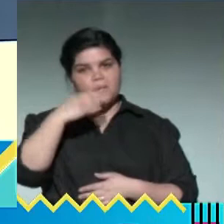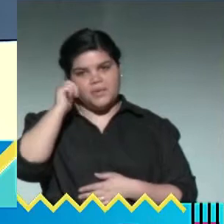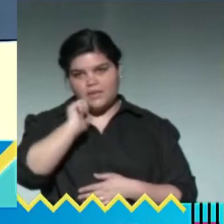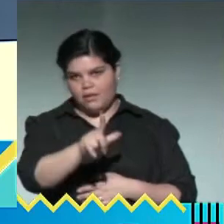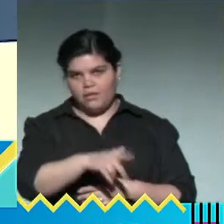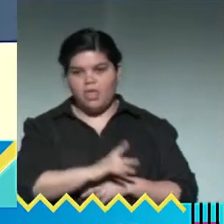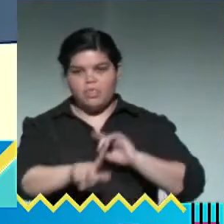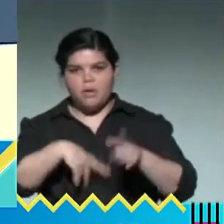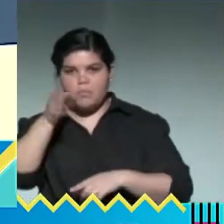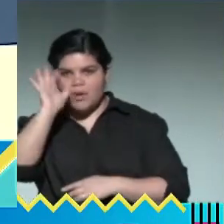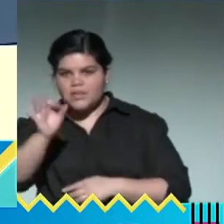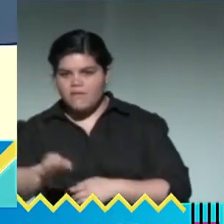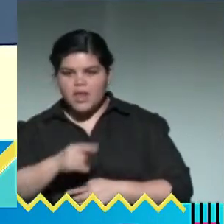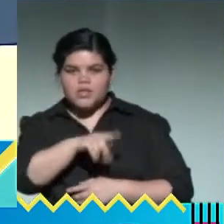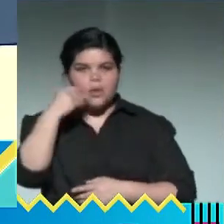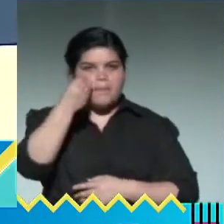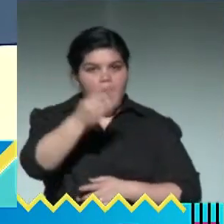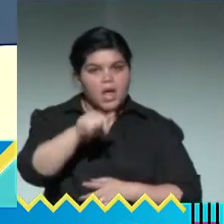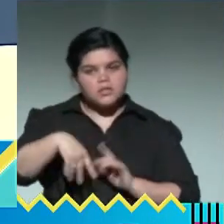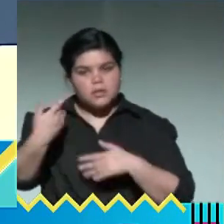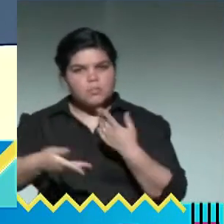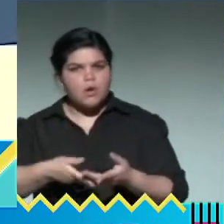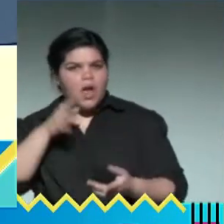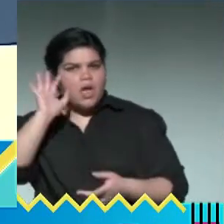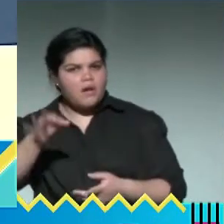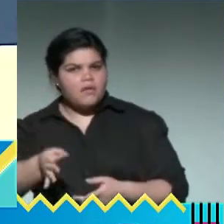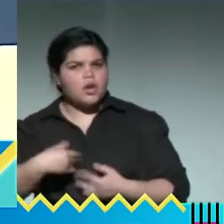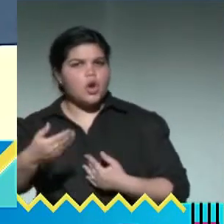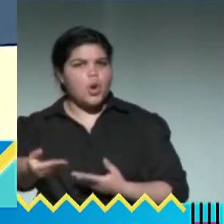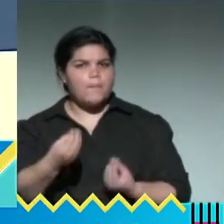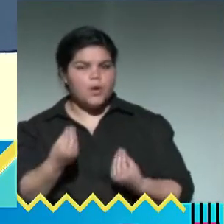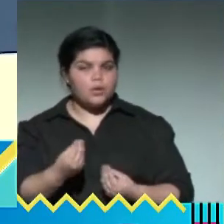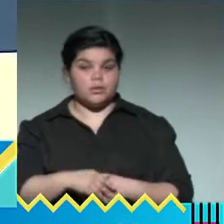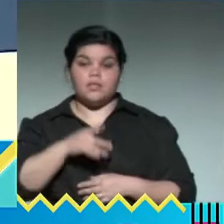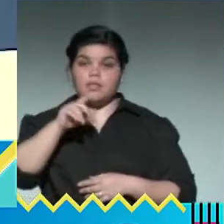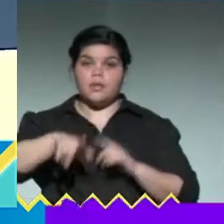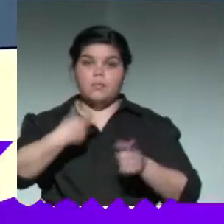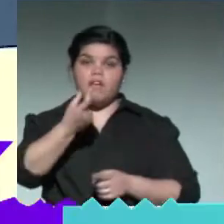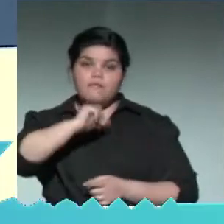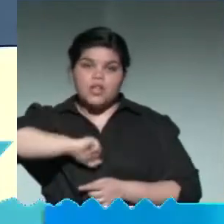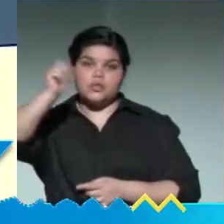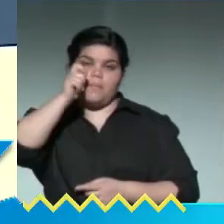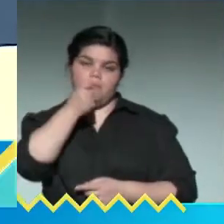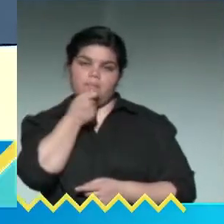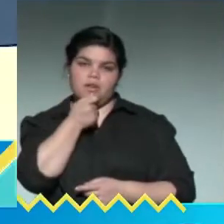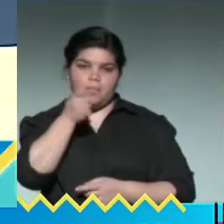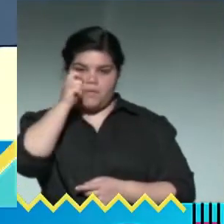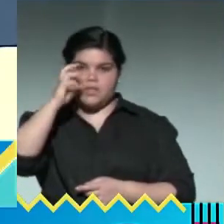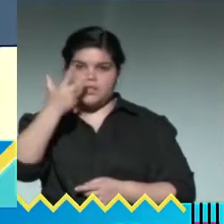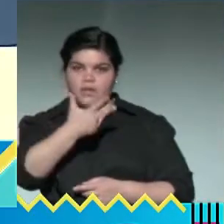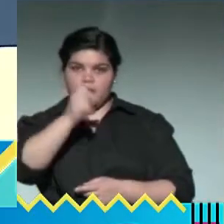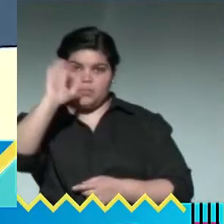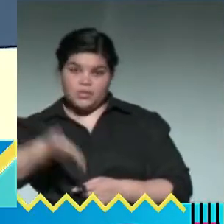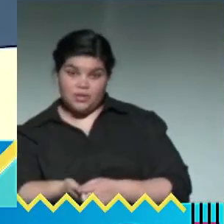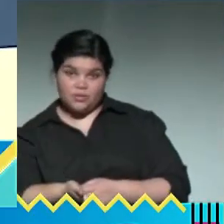real, teniendo en cuenta la inflación. Por supuesto que el gobierno ha proyectado una inflación del 23%, como en este año proyectó la del 15%, digamos, estamos